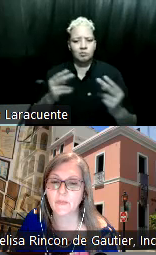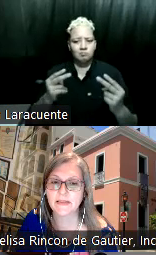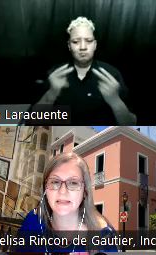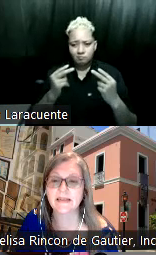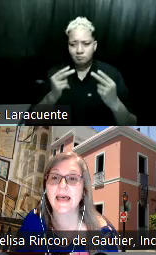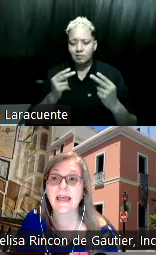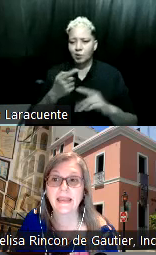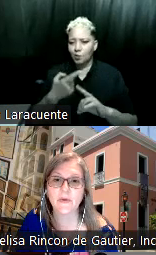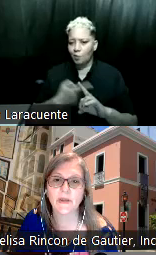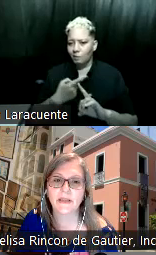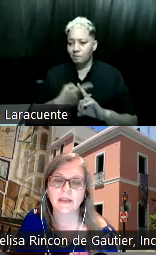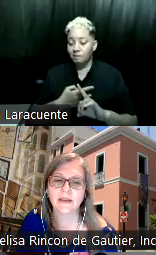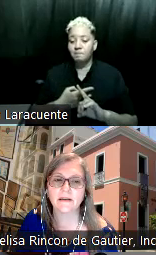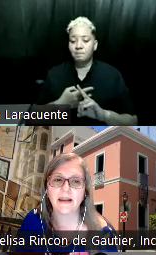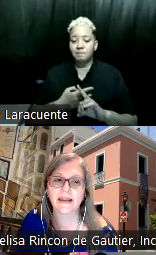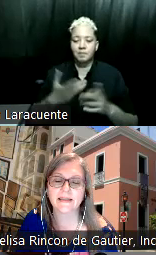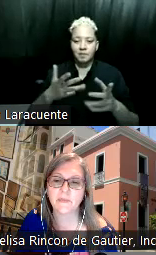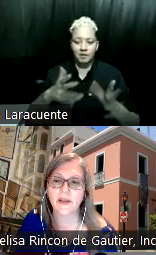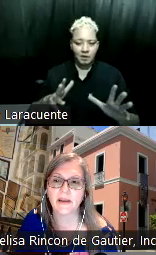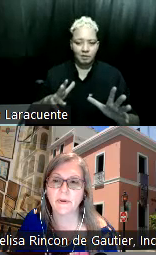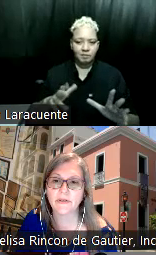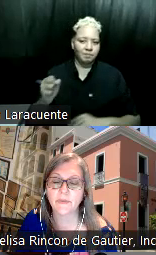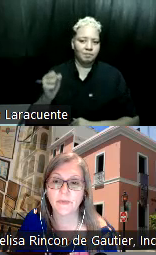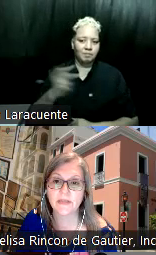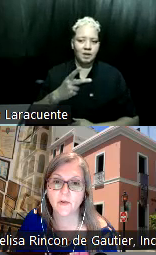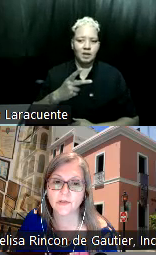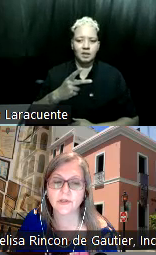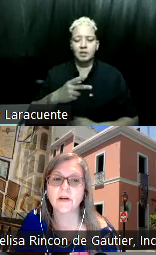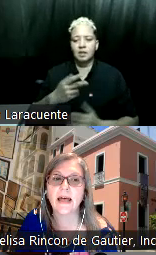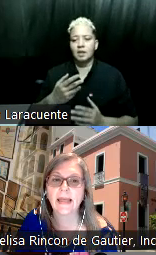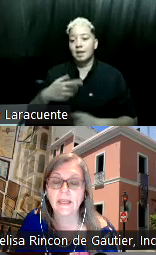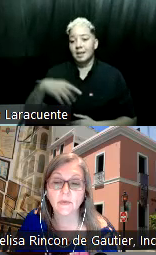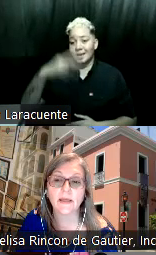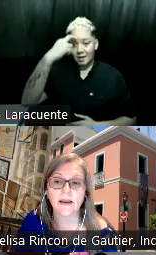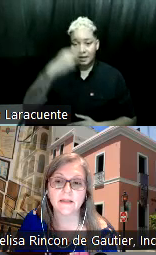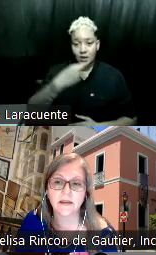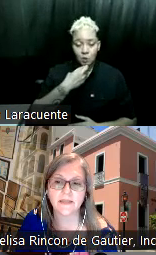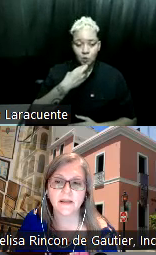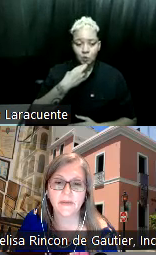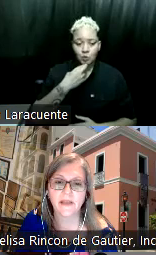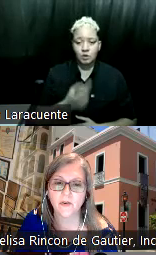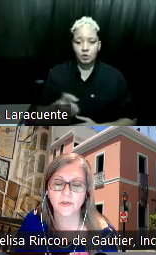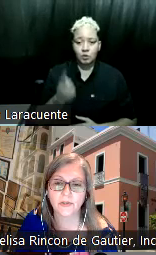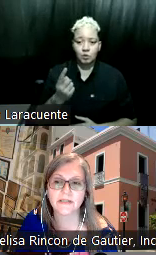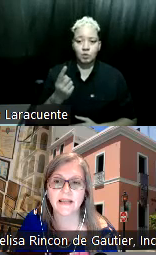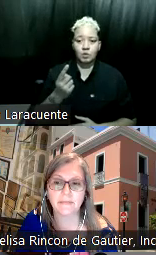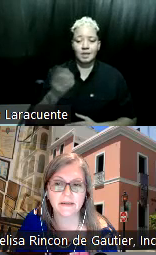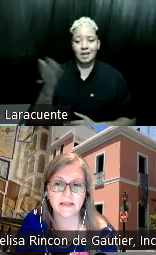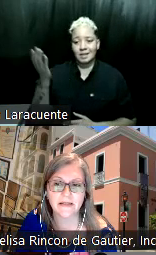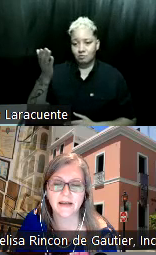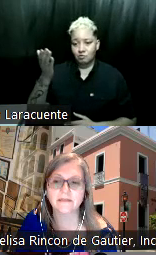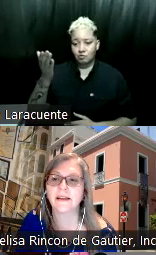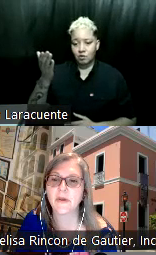durante estos meses. Y como les dije, regresamos en el próximo mes de agosto y una de las charlas del mes de agosto